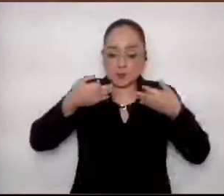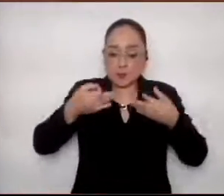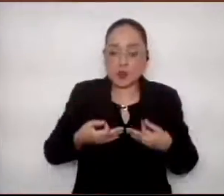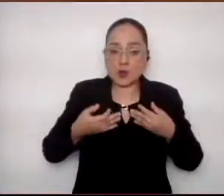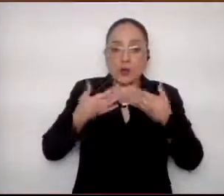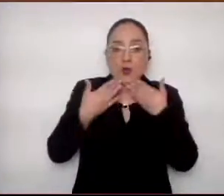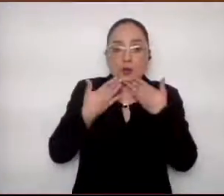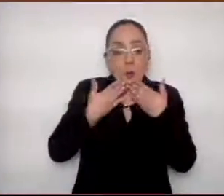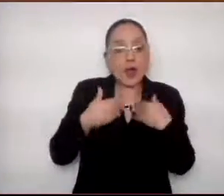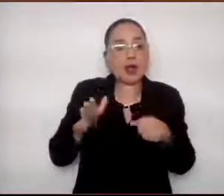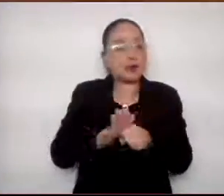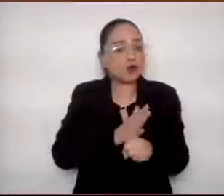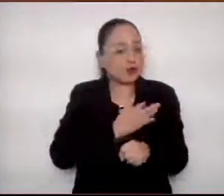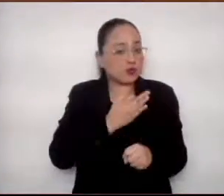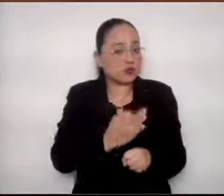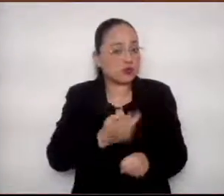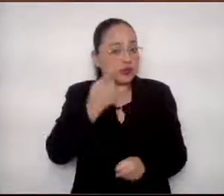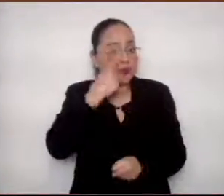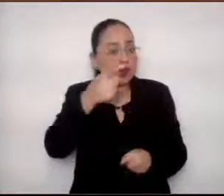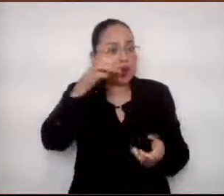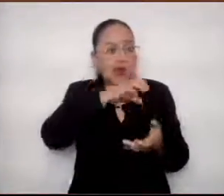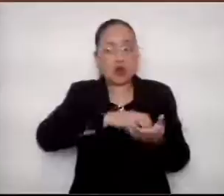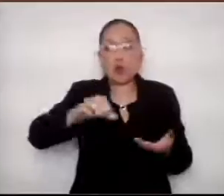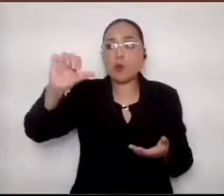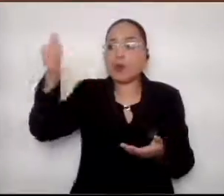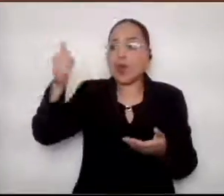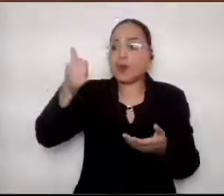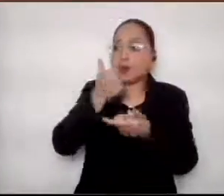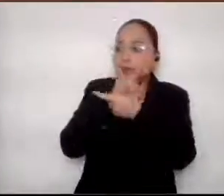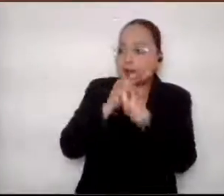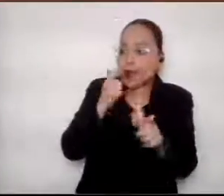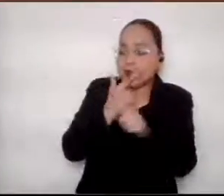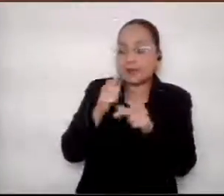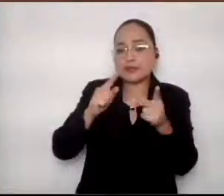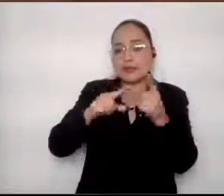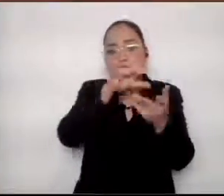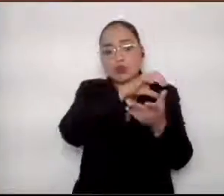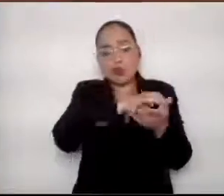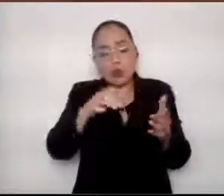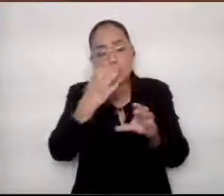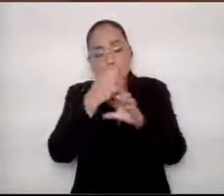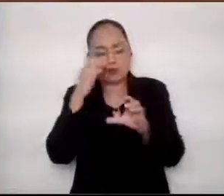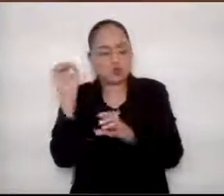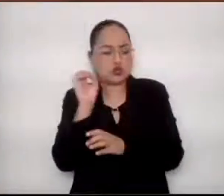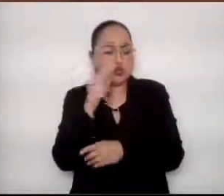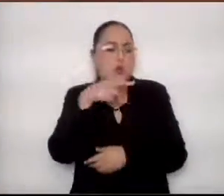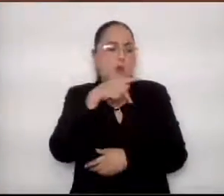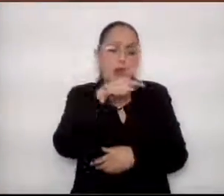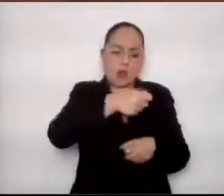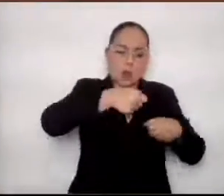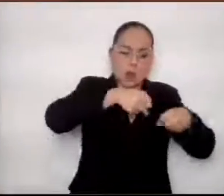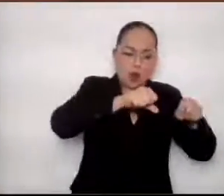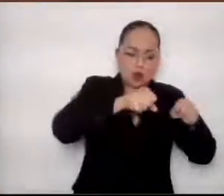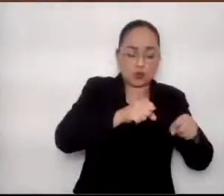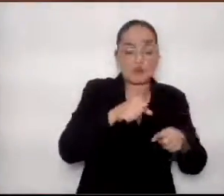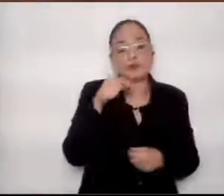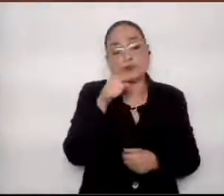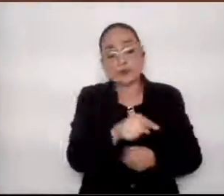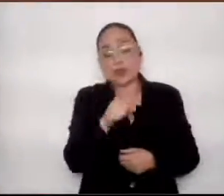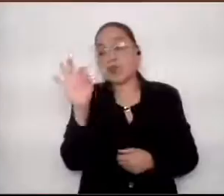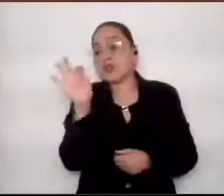recursos suficientes para otro sistema de transporte, o bien son desempleados que no han encontrado